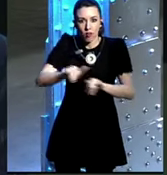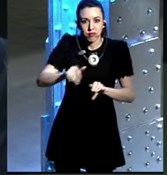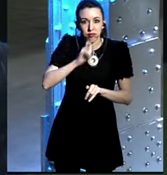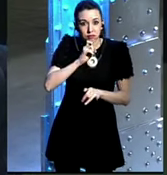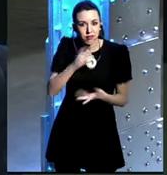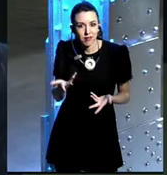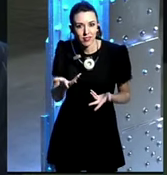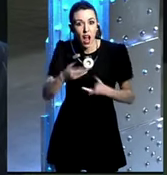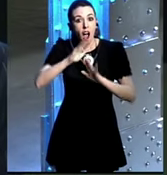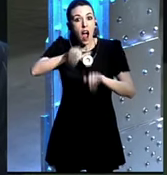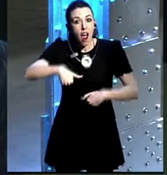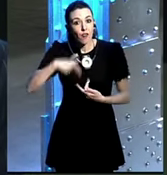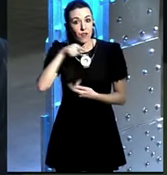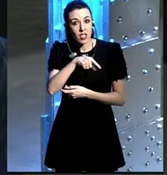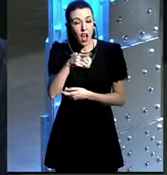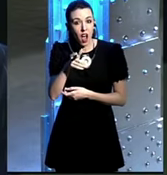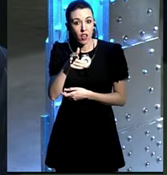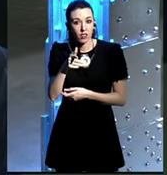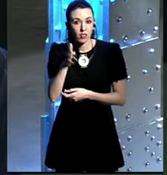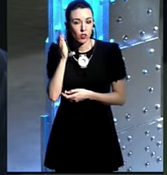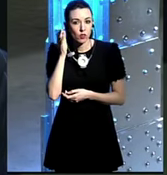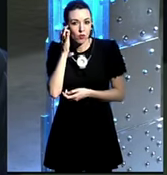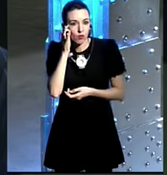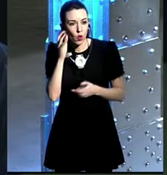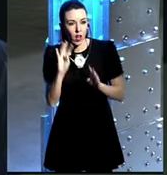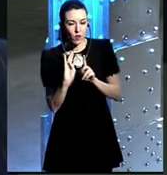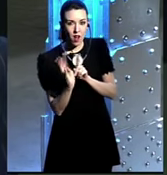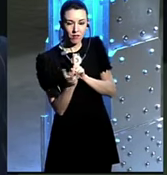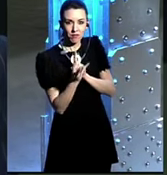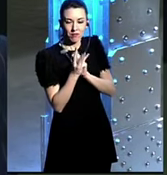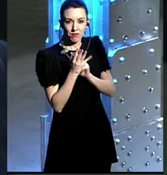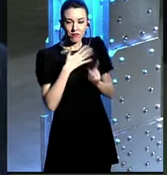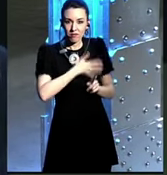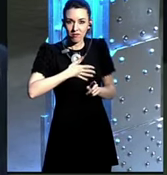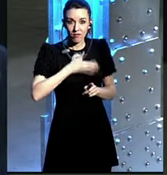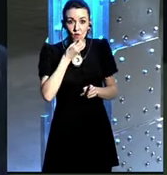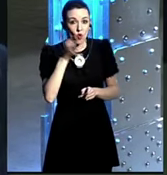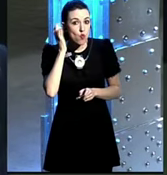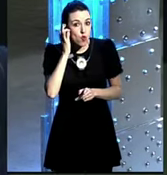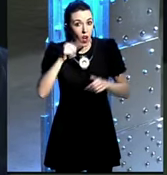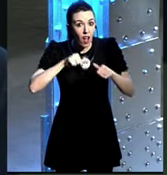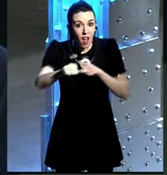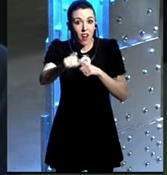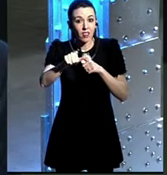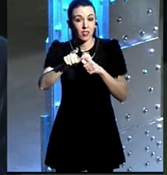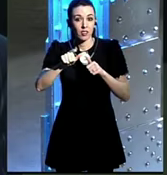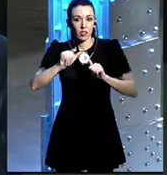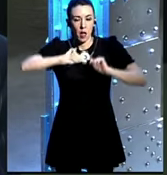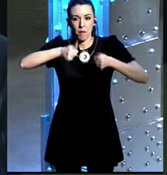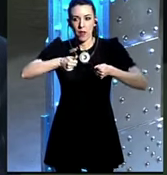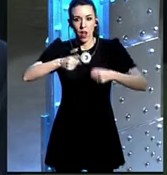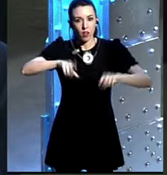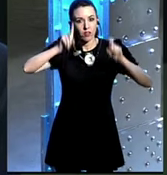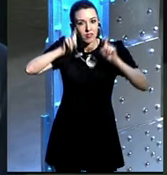al final ella se vio completamente arropada por todas estas mujeres que a partir de entonces empezaron